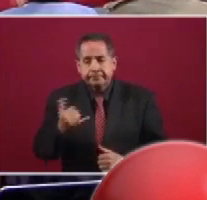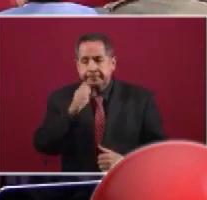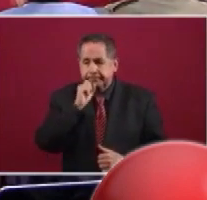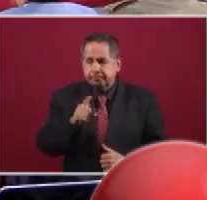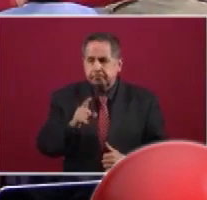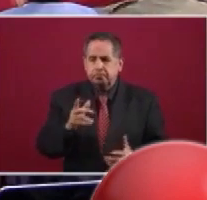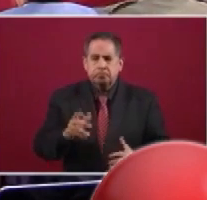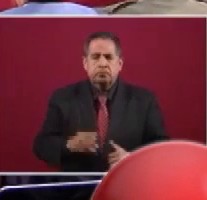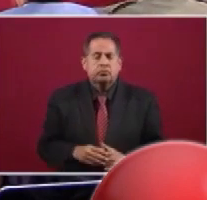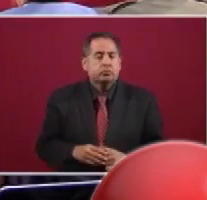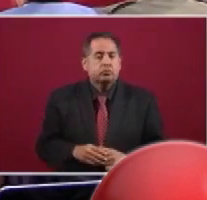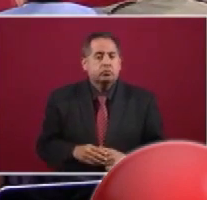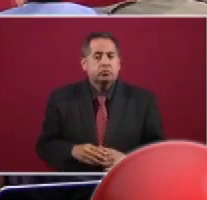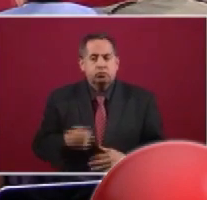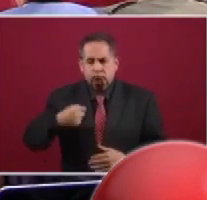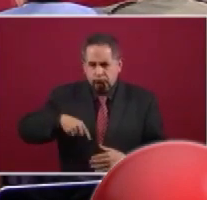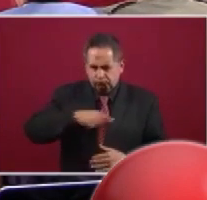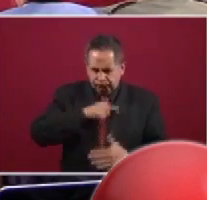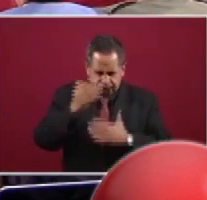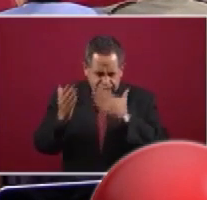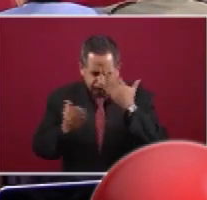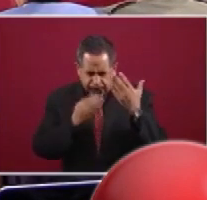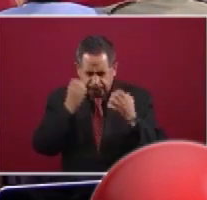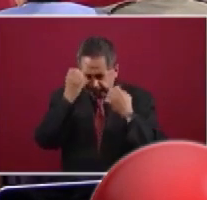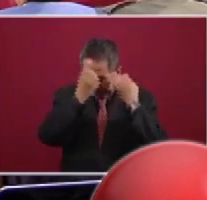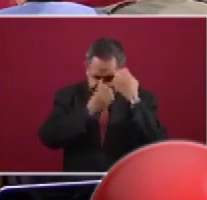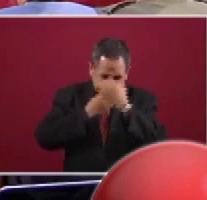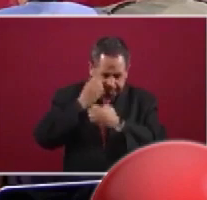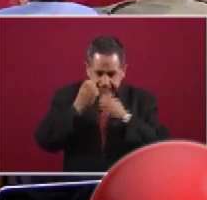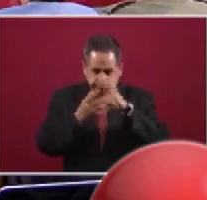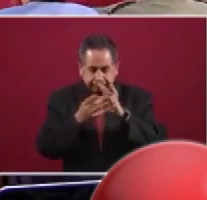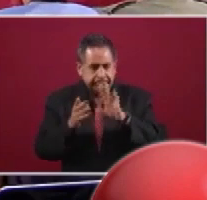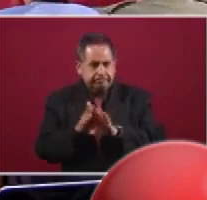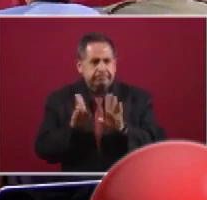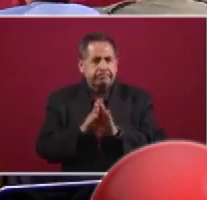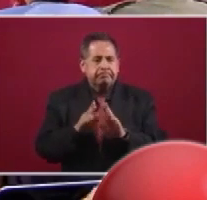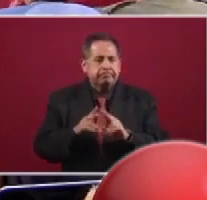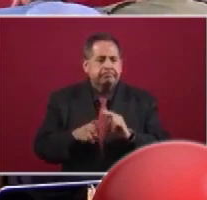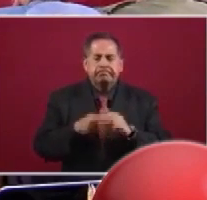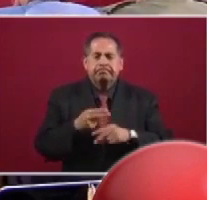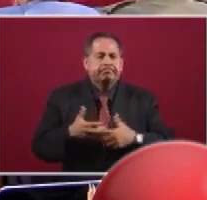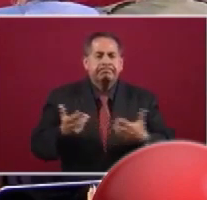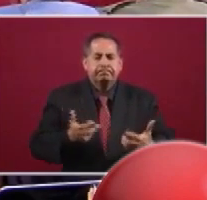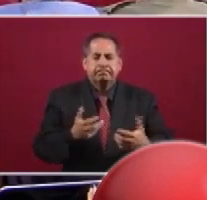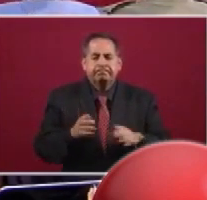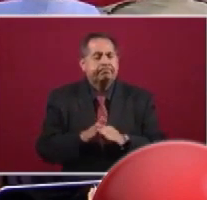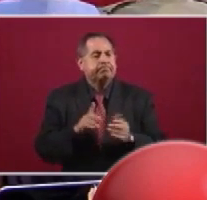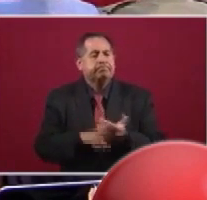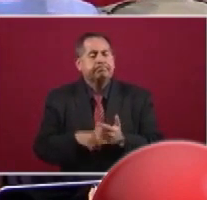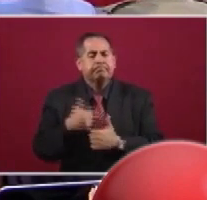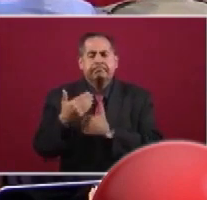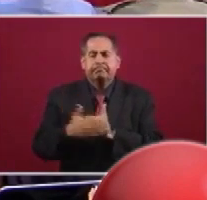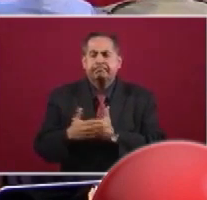Y estamos analizando qué vamos a hacer con